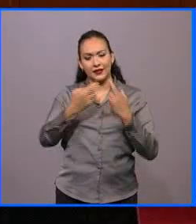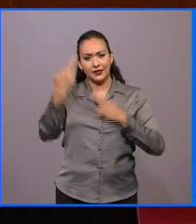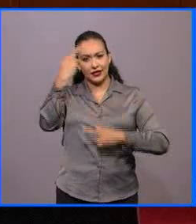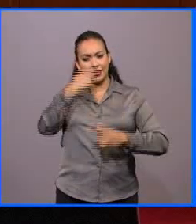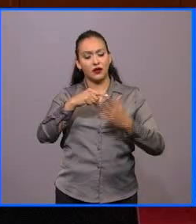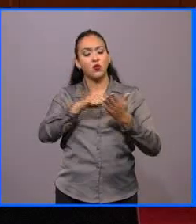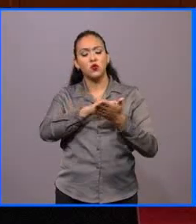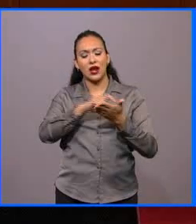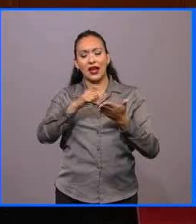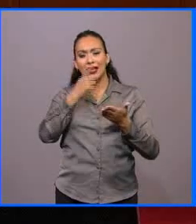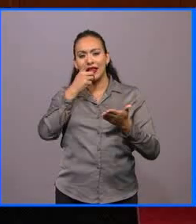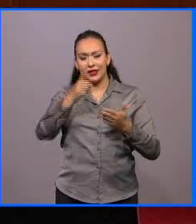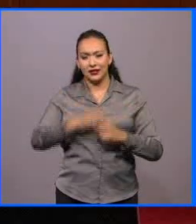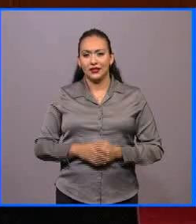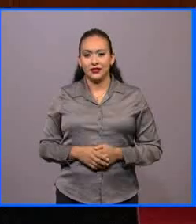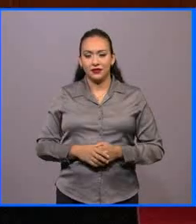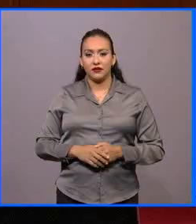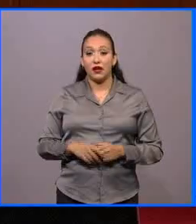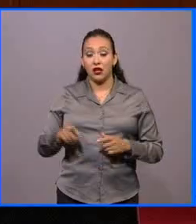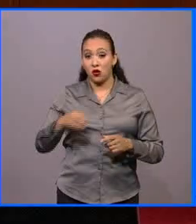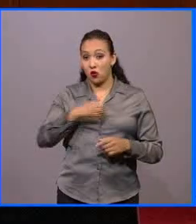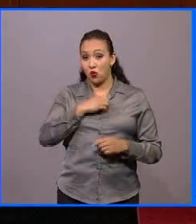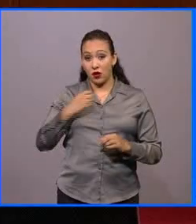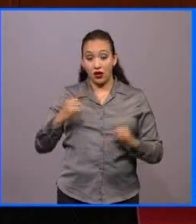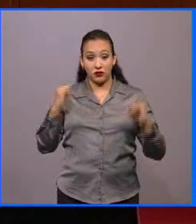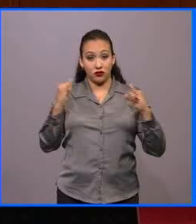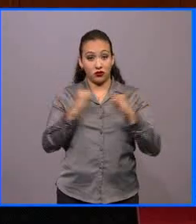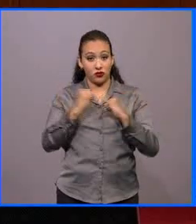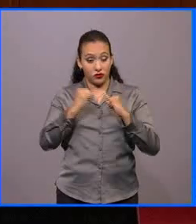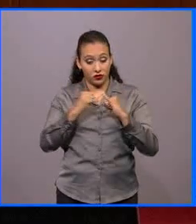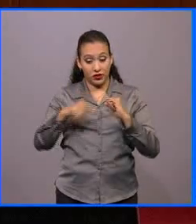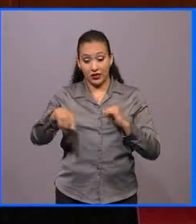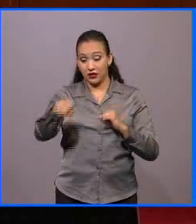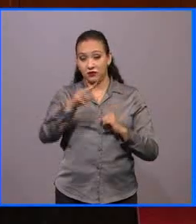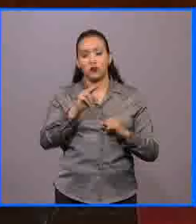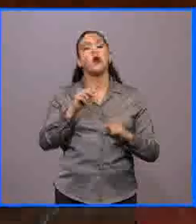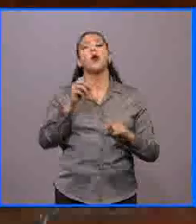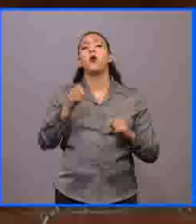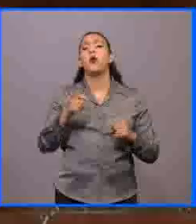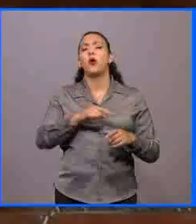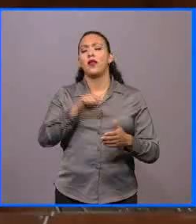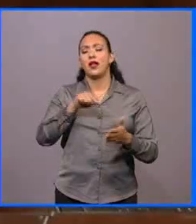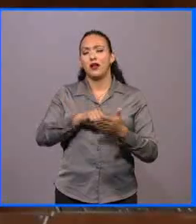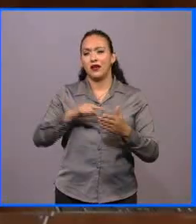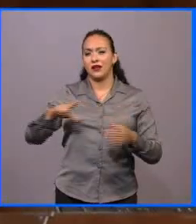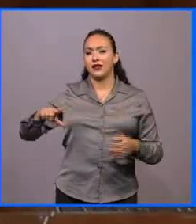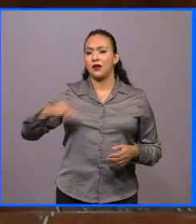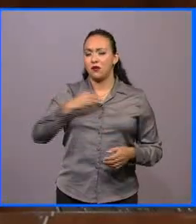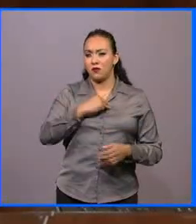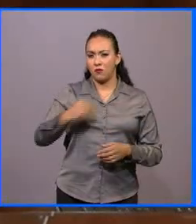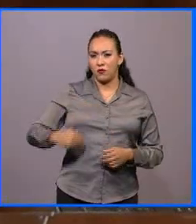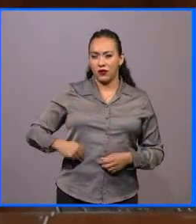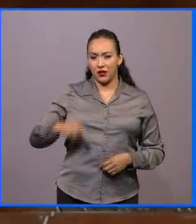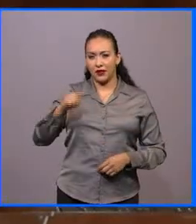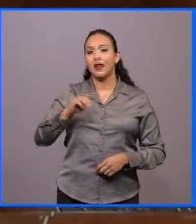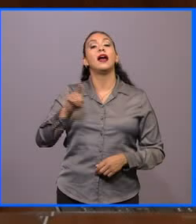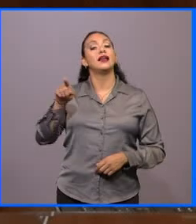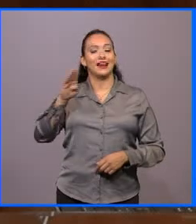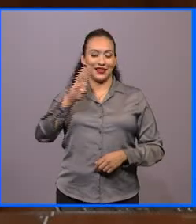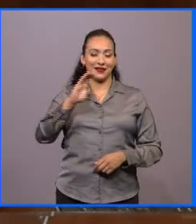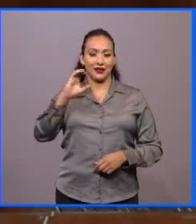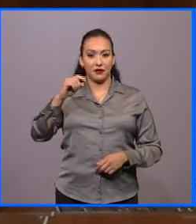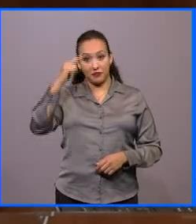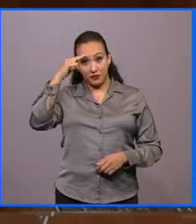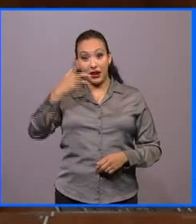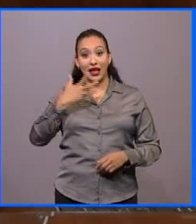una porción que no preveía la obligación de las instituciones y dependencias estatales y municipales sudcalifornianas de